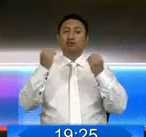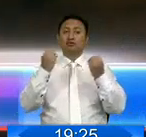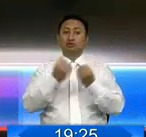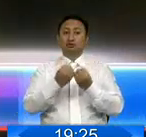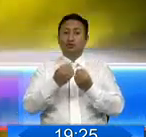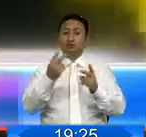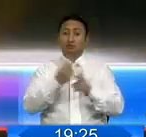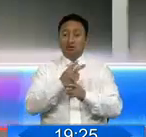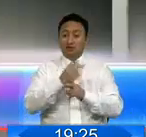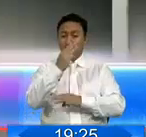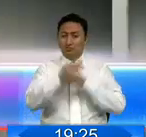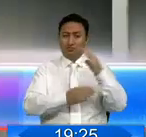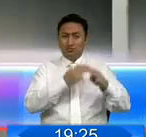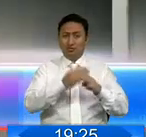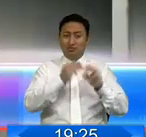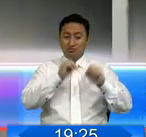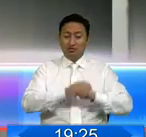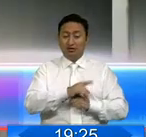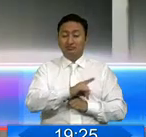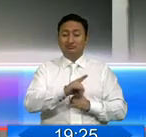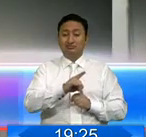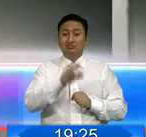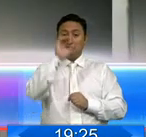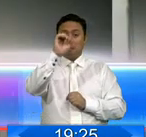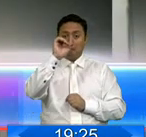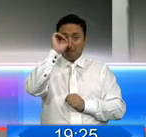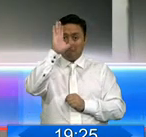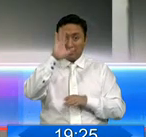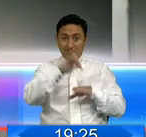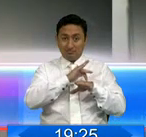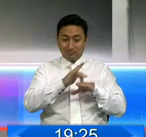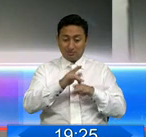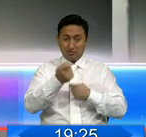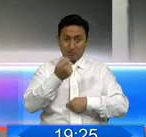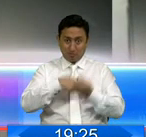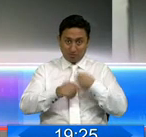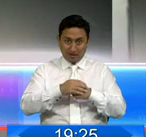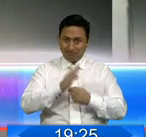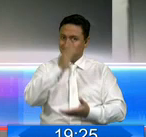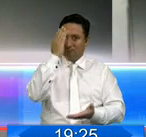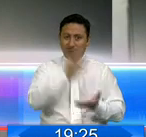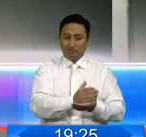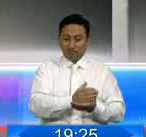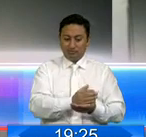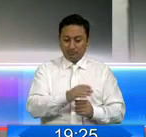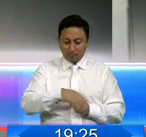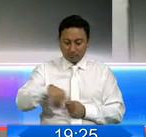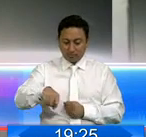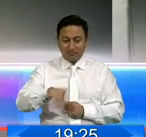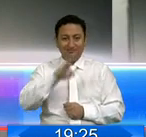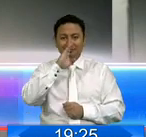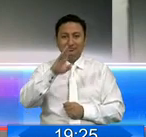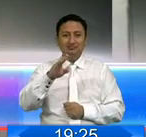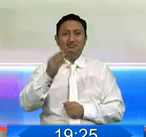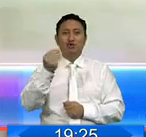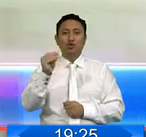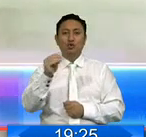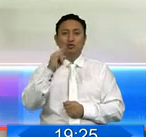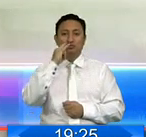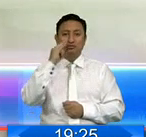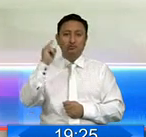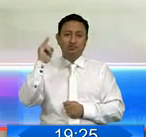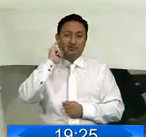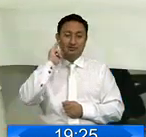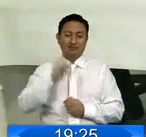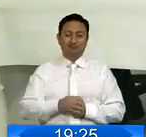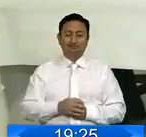operan a nivel mundial, vendiendo y traficando con material pornográfico, donde los protagonistas son menores de edad. En